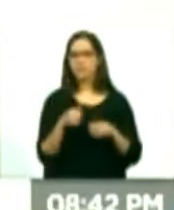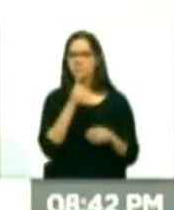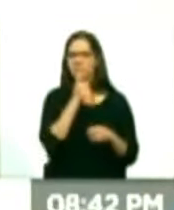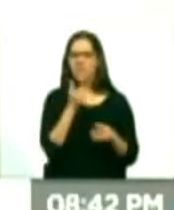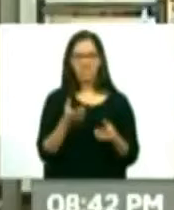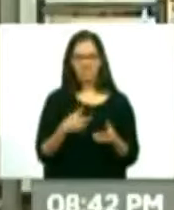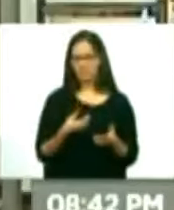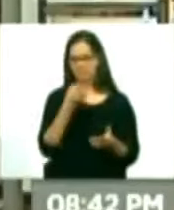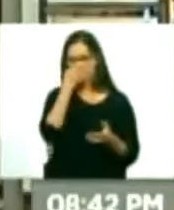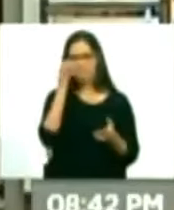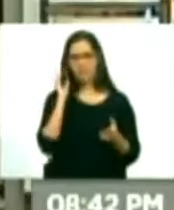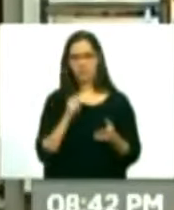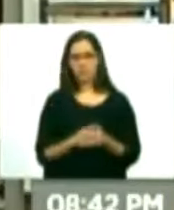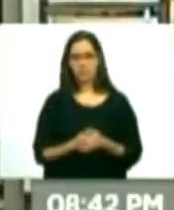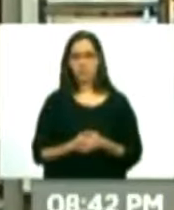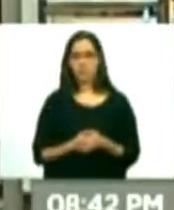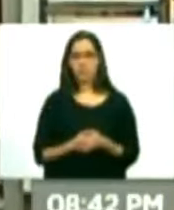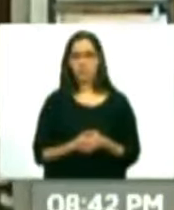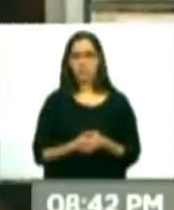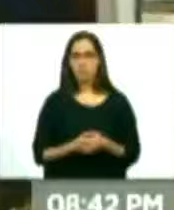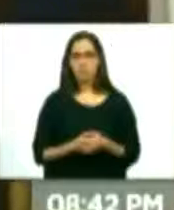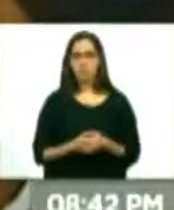cierto, Panampos es mío, dijeron, ¿va?